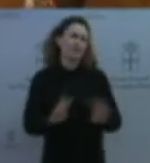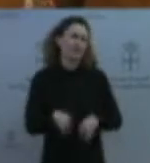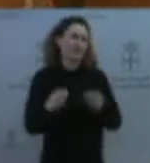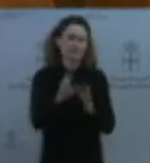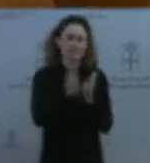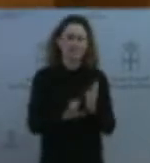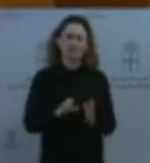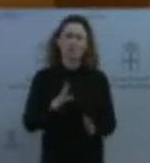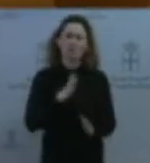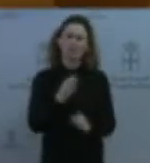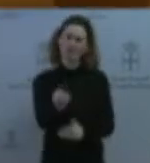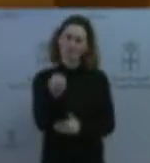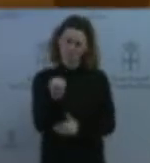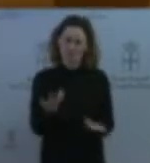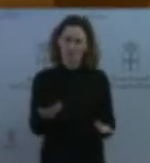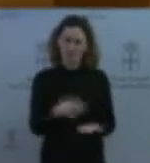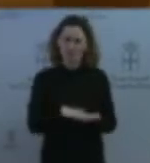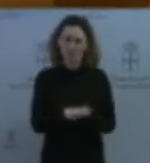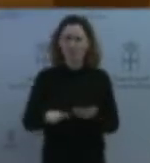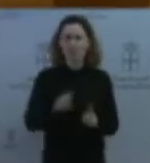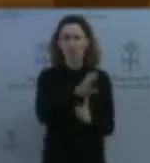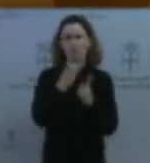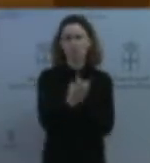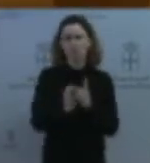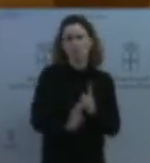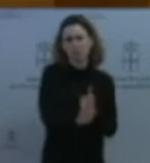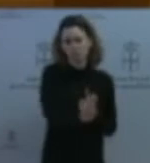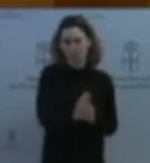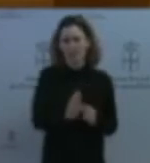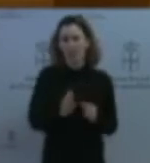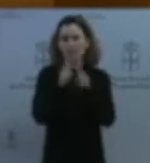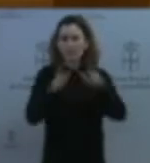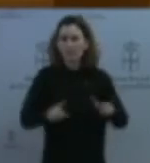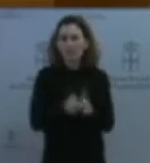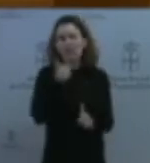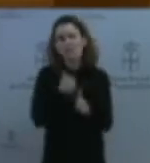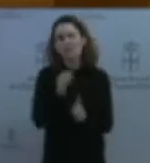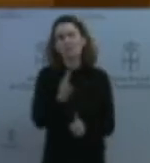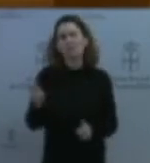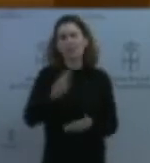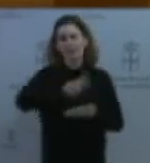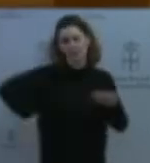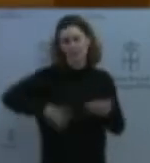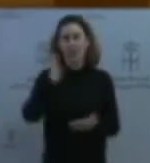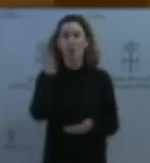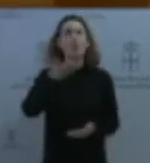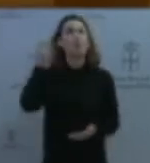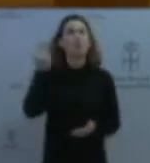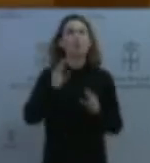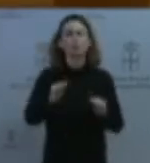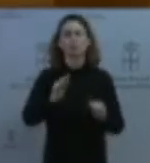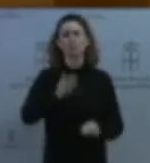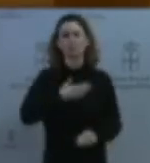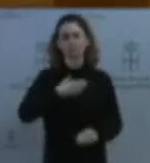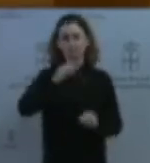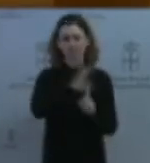cultural y lingüístico, que imite un poco más al PP de Galicia, en el orgullo de su patrimonio cultural, y que en vez de complexio y desprecio, que